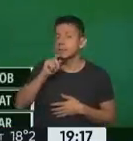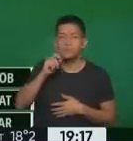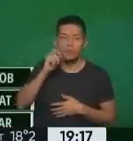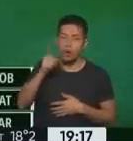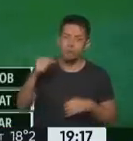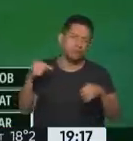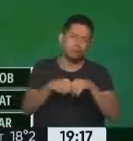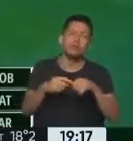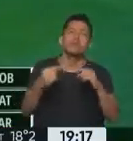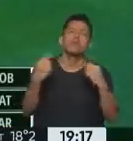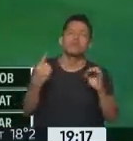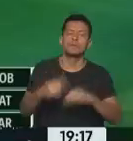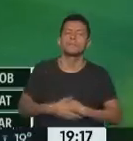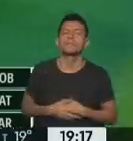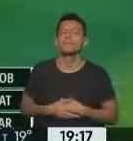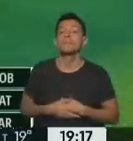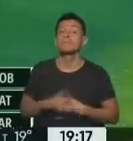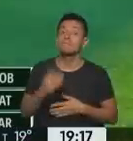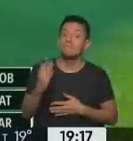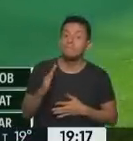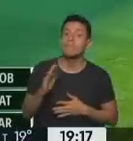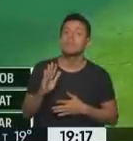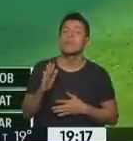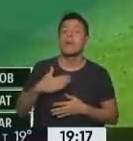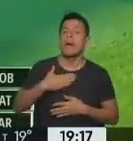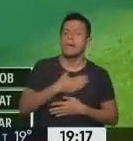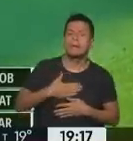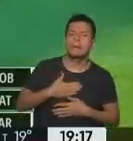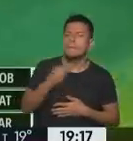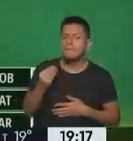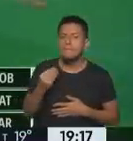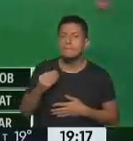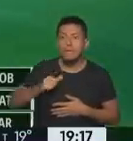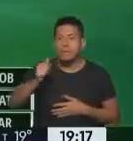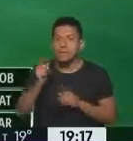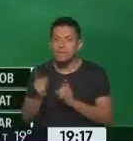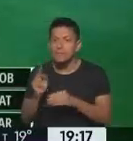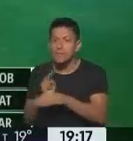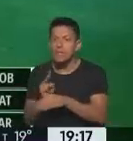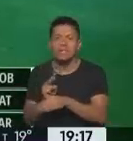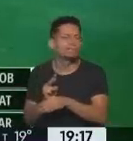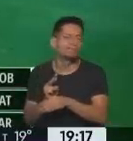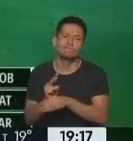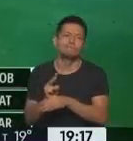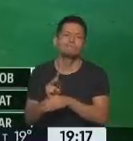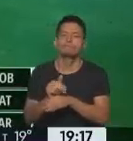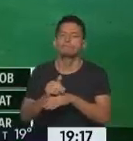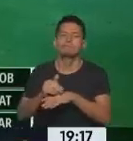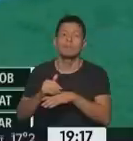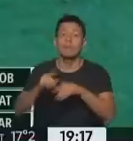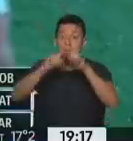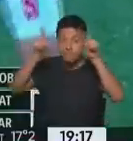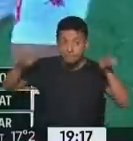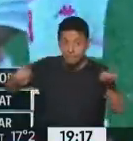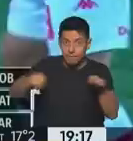1-0 sobre Unión de Santa Fe. Claro, la idea de Argentinos era tratar de sostener la victoria, pero no podría llegar, hubo VAR mediante y